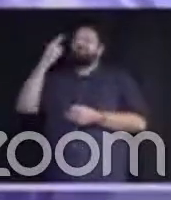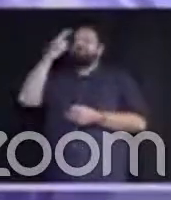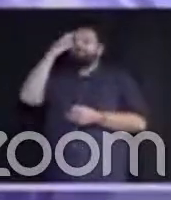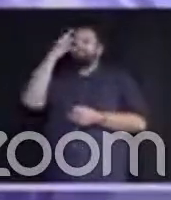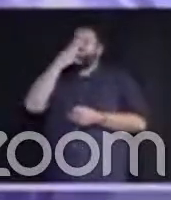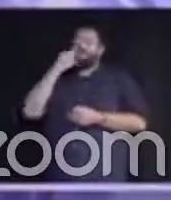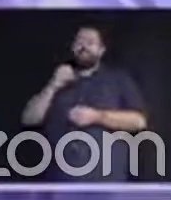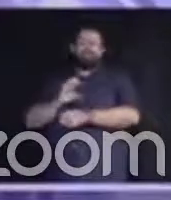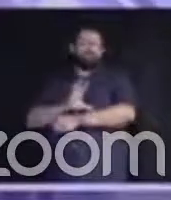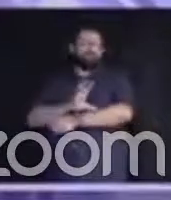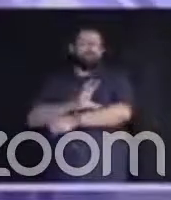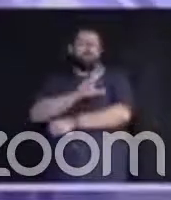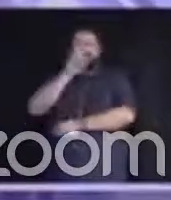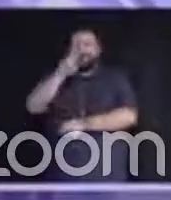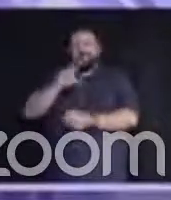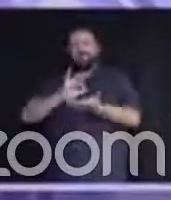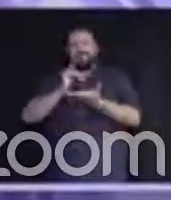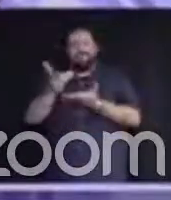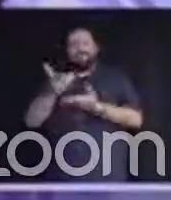los días. Así que gracias.